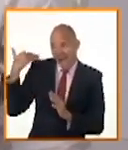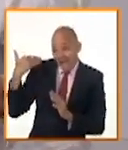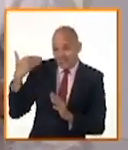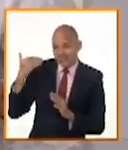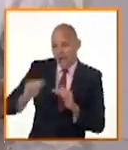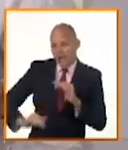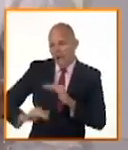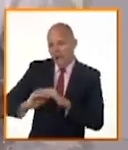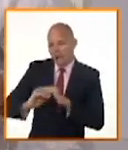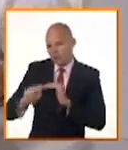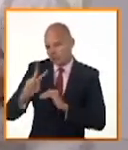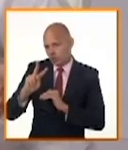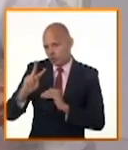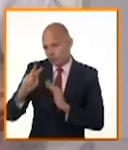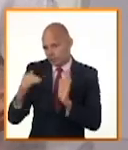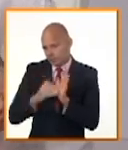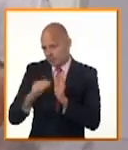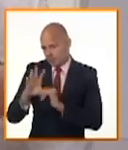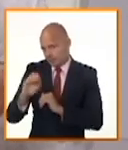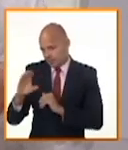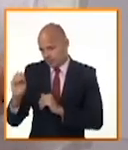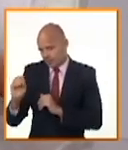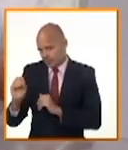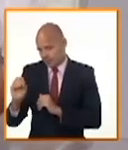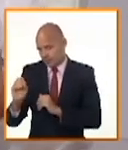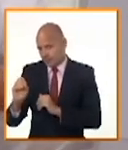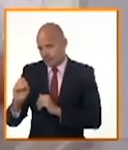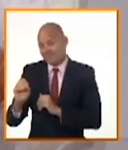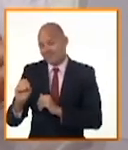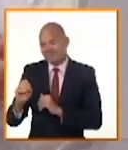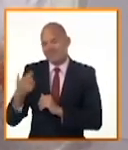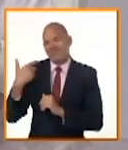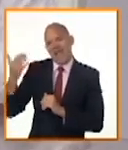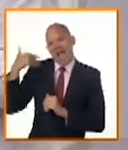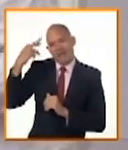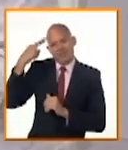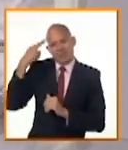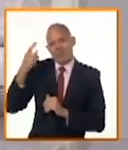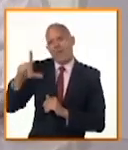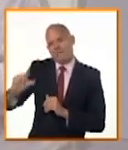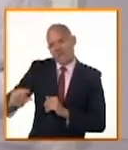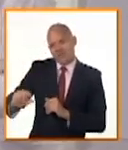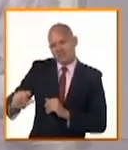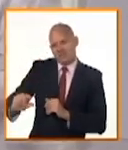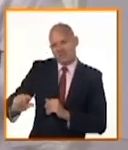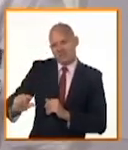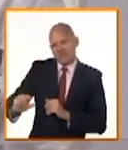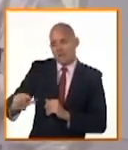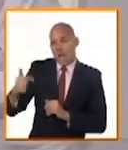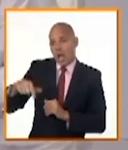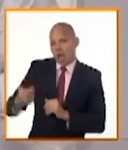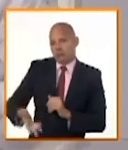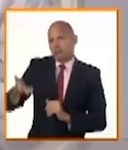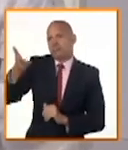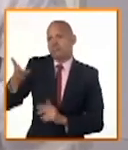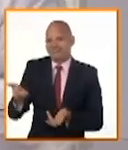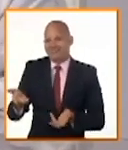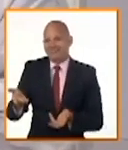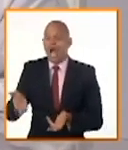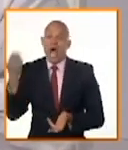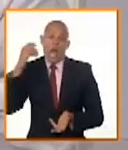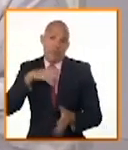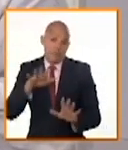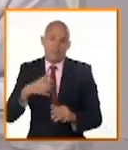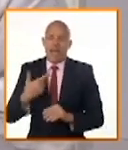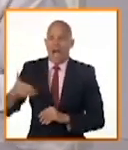hasta 2500 los ponches recordemos que eran cinco pesos diez pesos veinte pesos Ahora son más si la vida ha cambiado